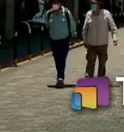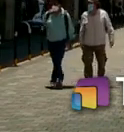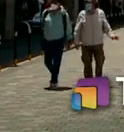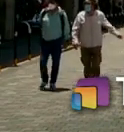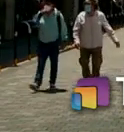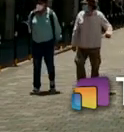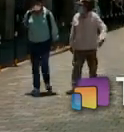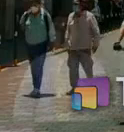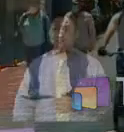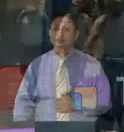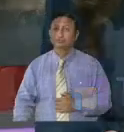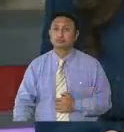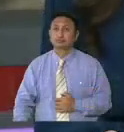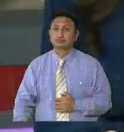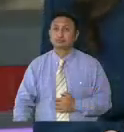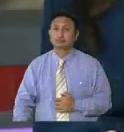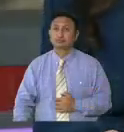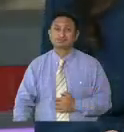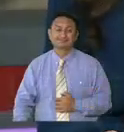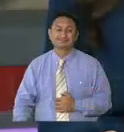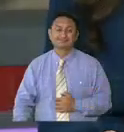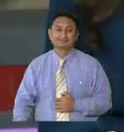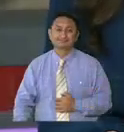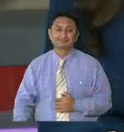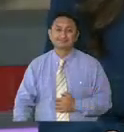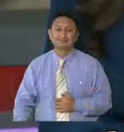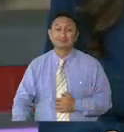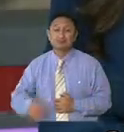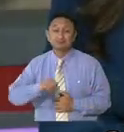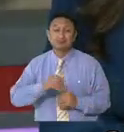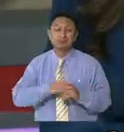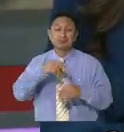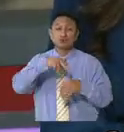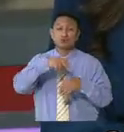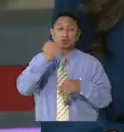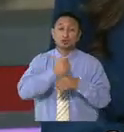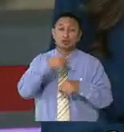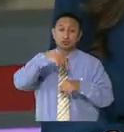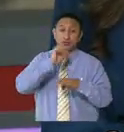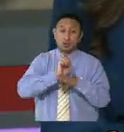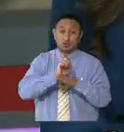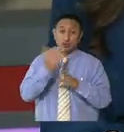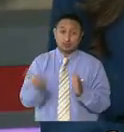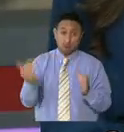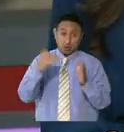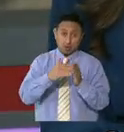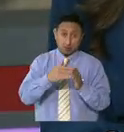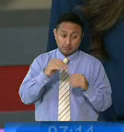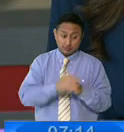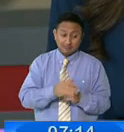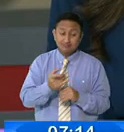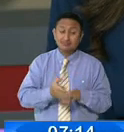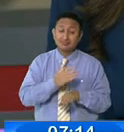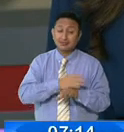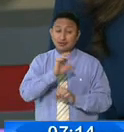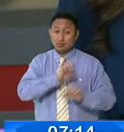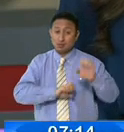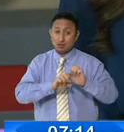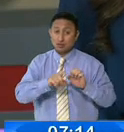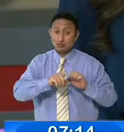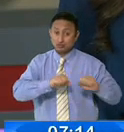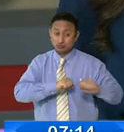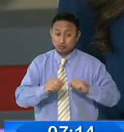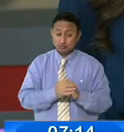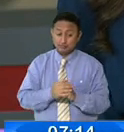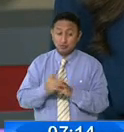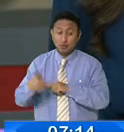Ni la piedra del. La reelección de los notarios en Ecuador será determinada por una evaluación de rendimiento y no por concurso de